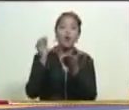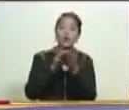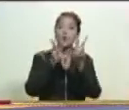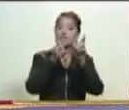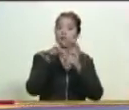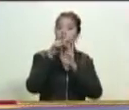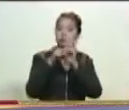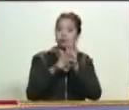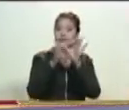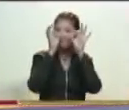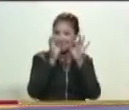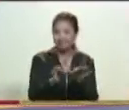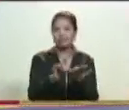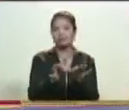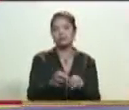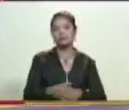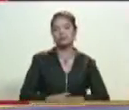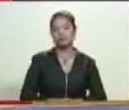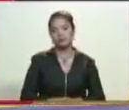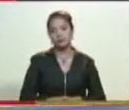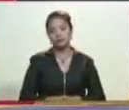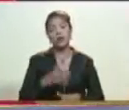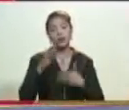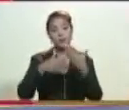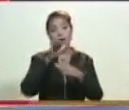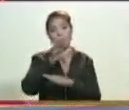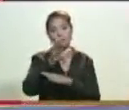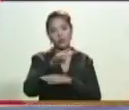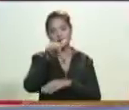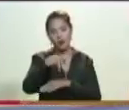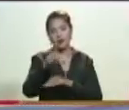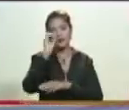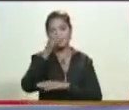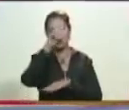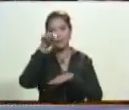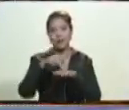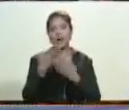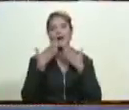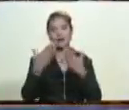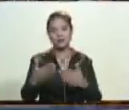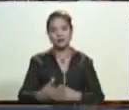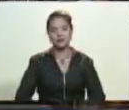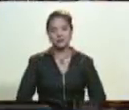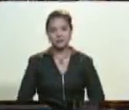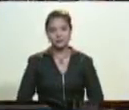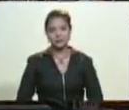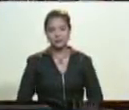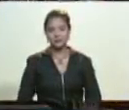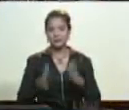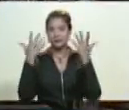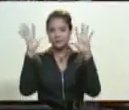el estatuto definitivo que regirá en el futuro esta asamblea. Muchas gracias.